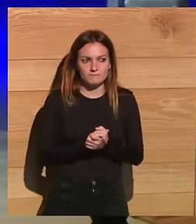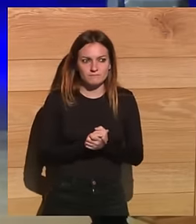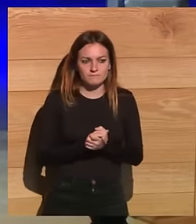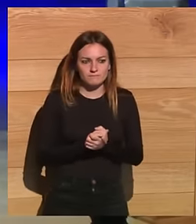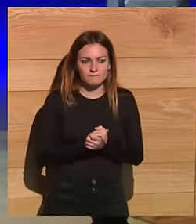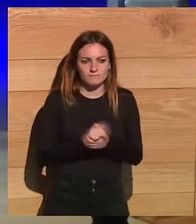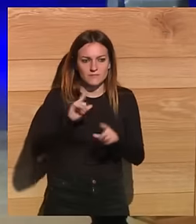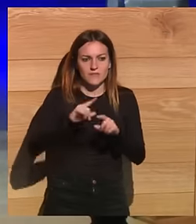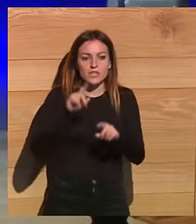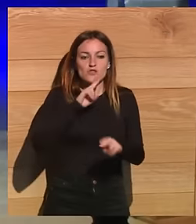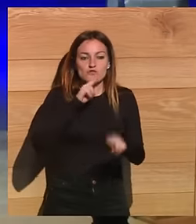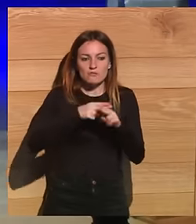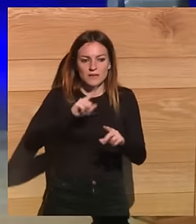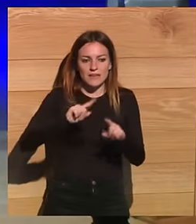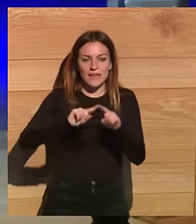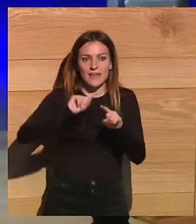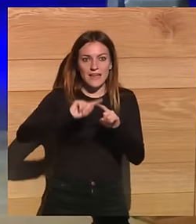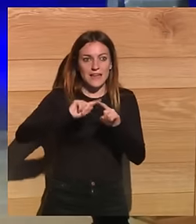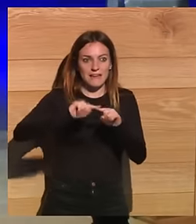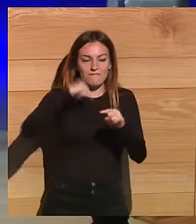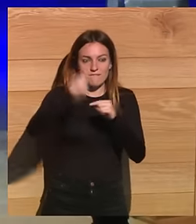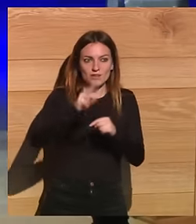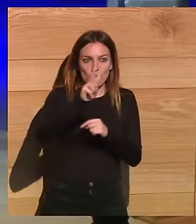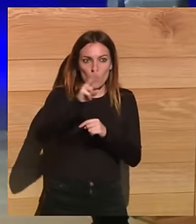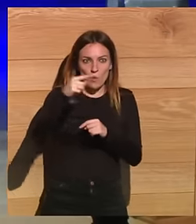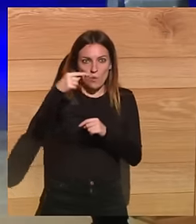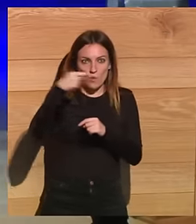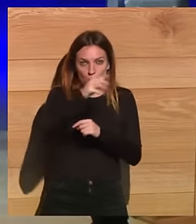O el vaya mierda, el efecto vaya mierda.